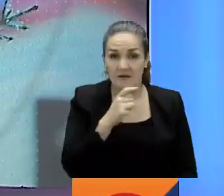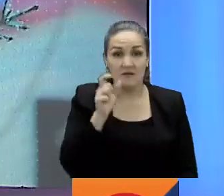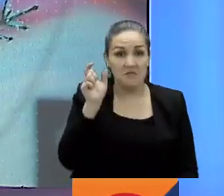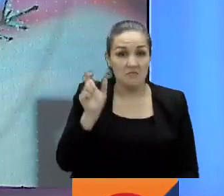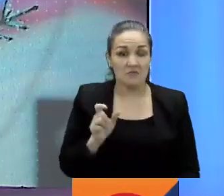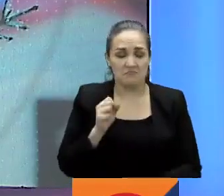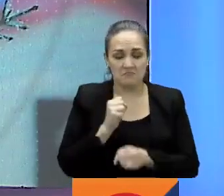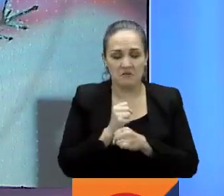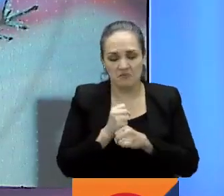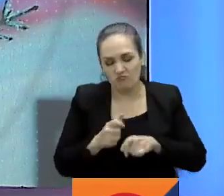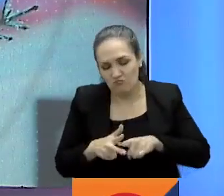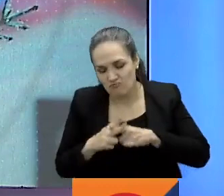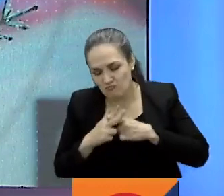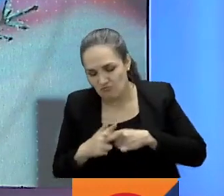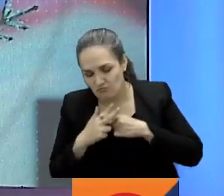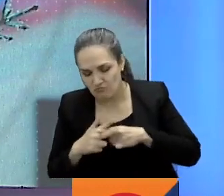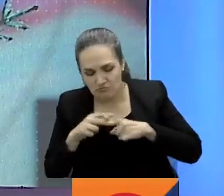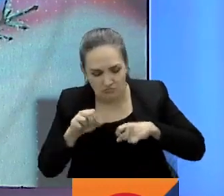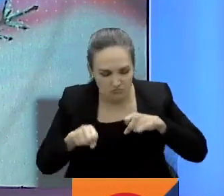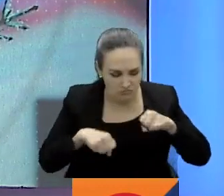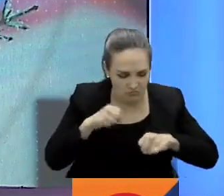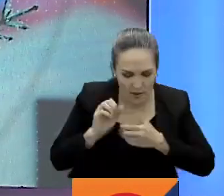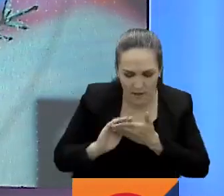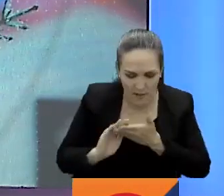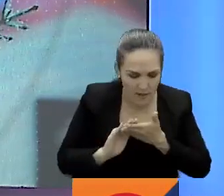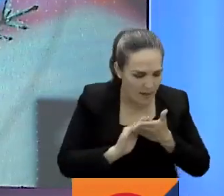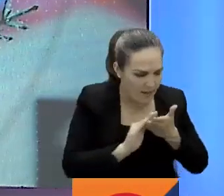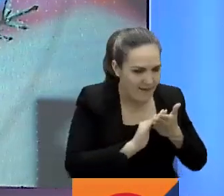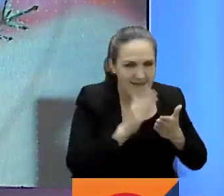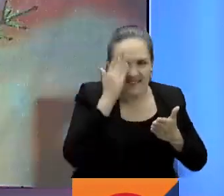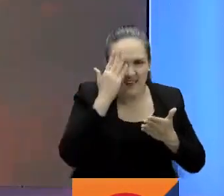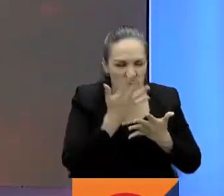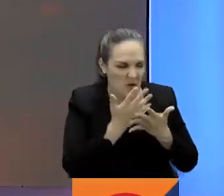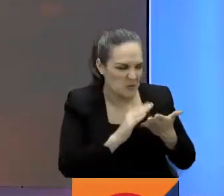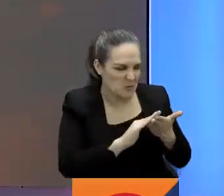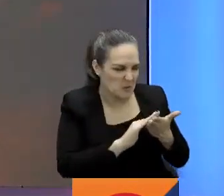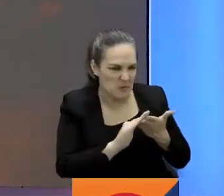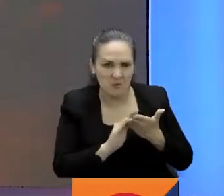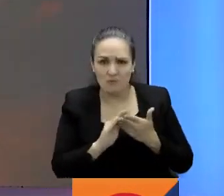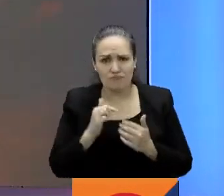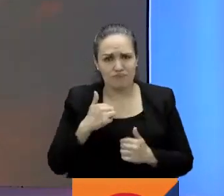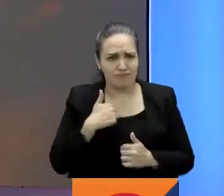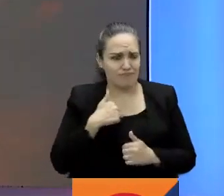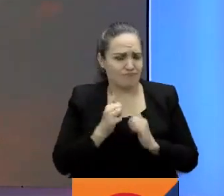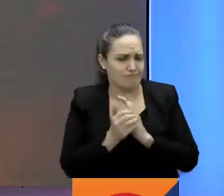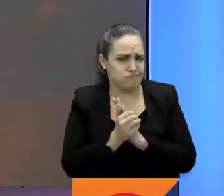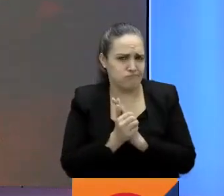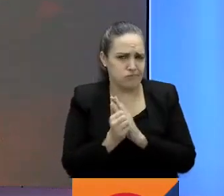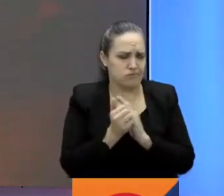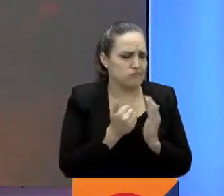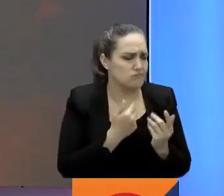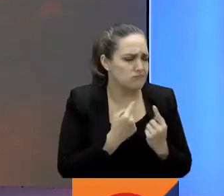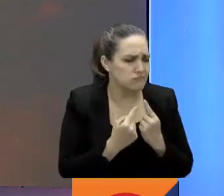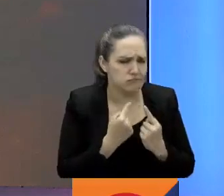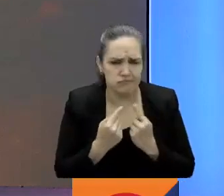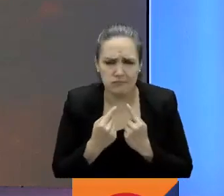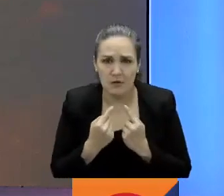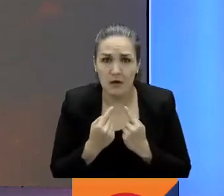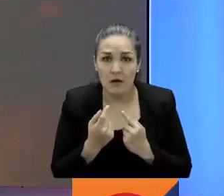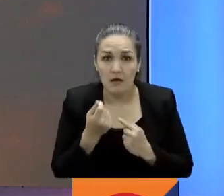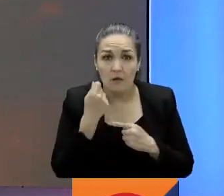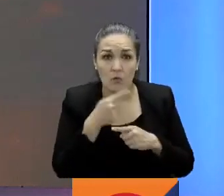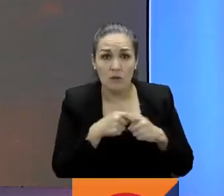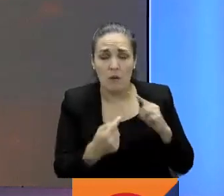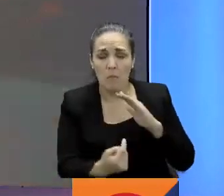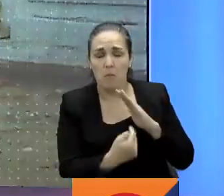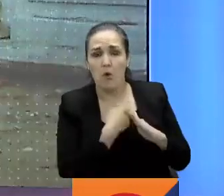taller de bicicletas, conocía el arte de reparar problemas y lo hizo con algunos de la comunidad, pero la semana pasada lo asesinaron. Y así